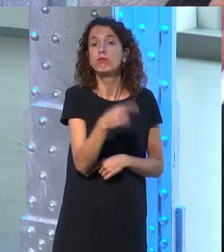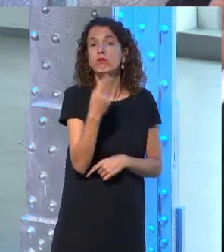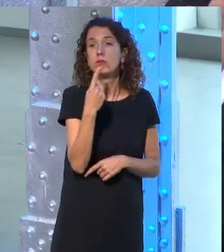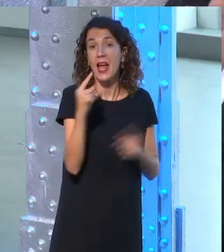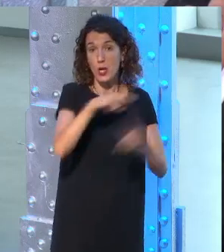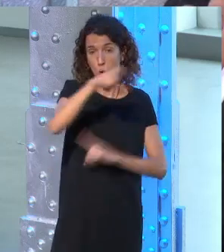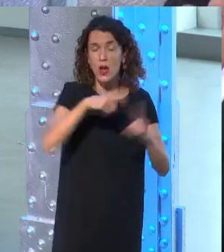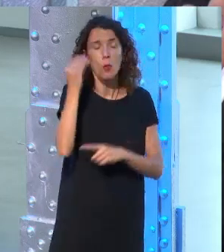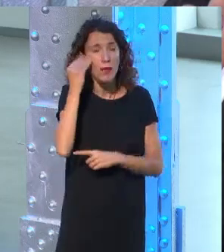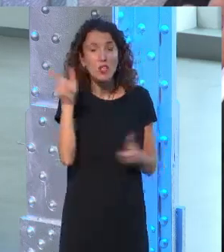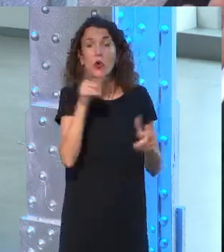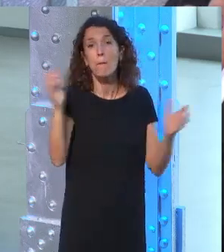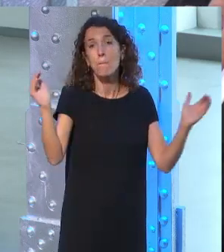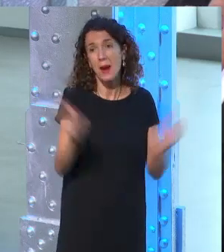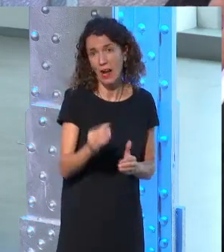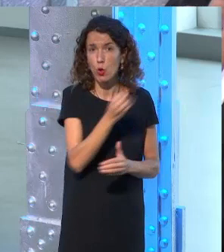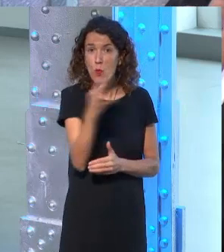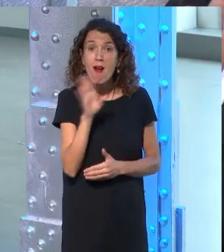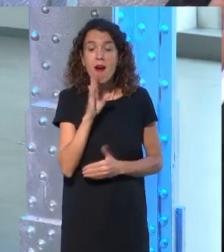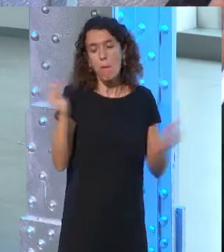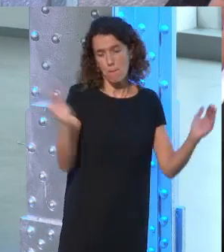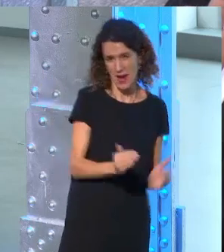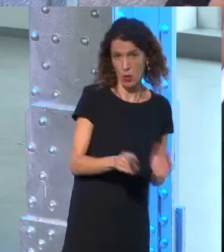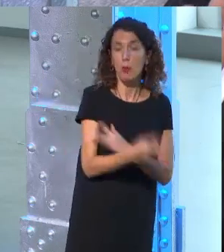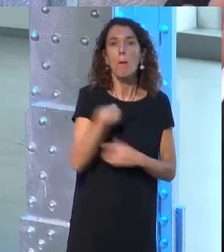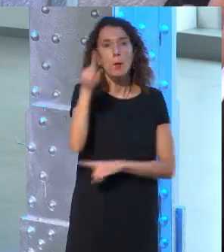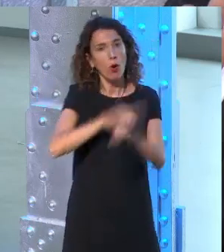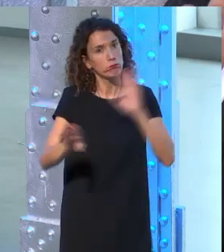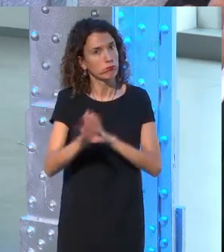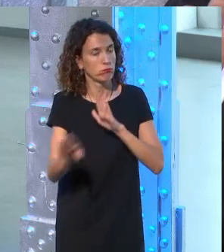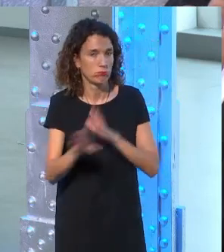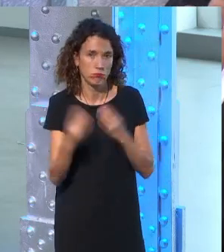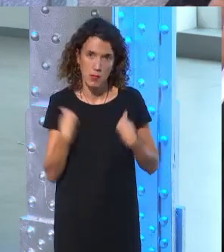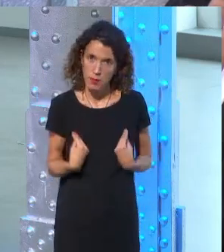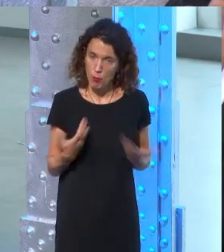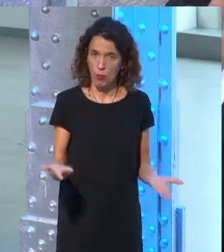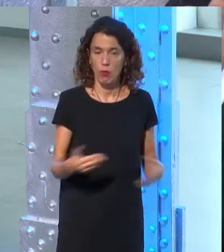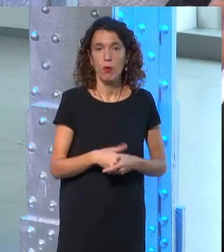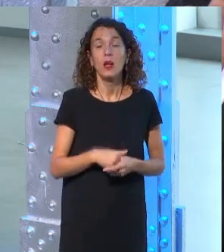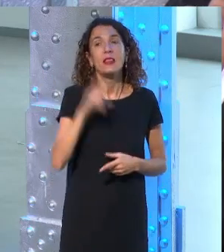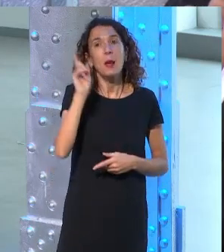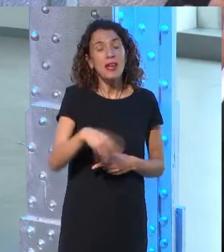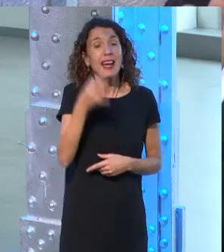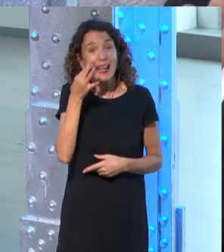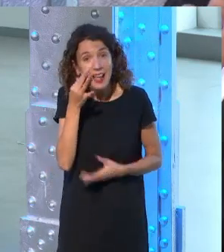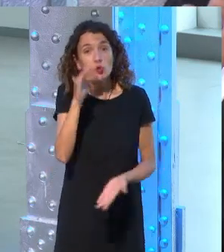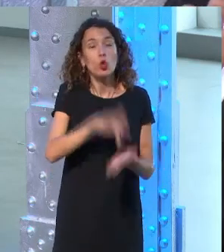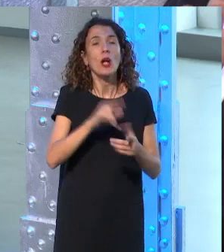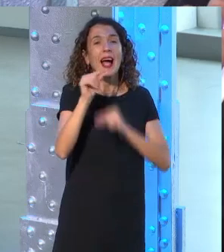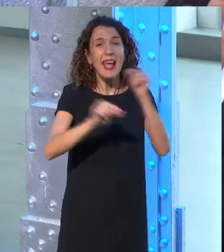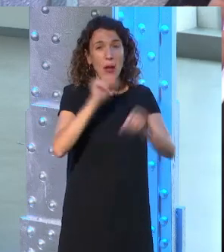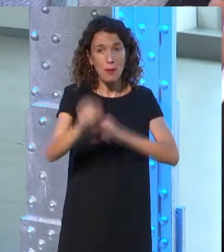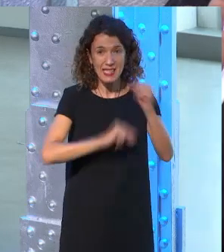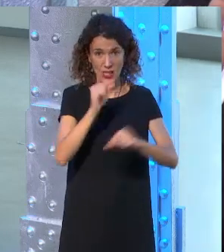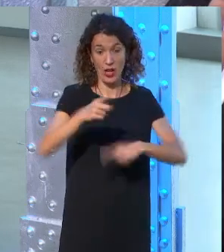que han bajado las cifras, pero aún el problema está ahí. En realidad, las emisiones